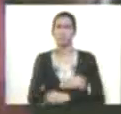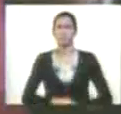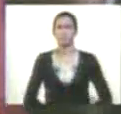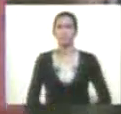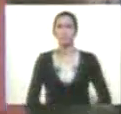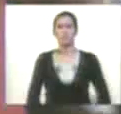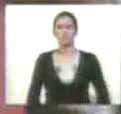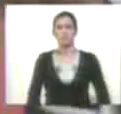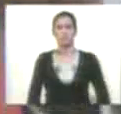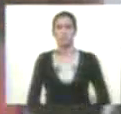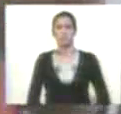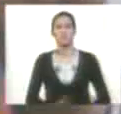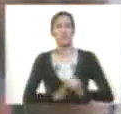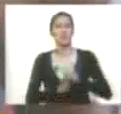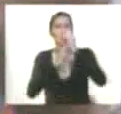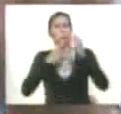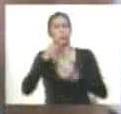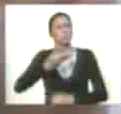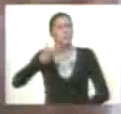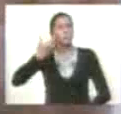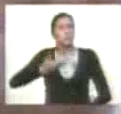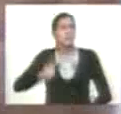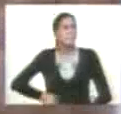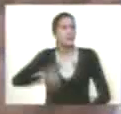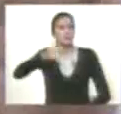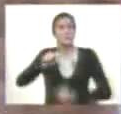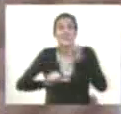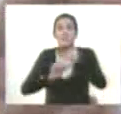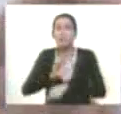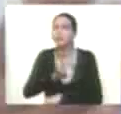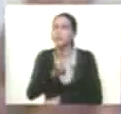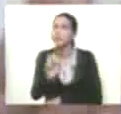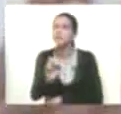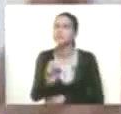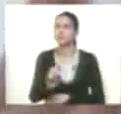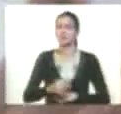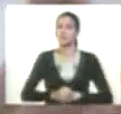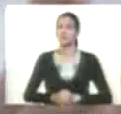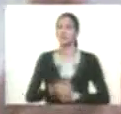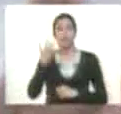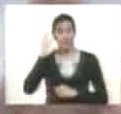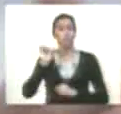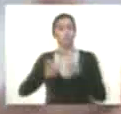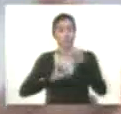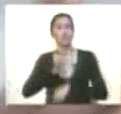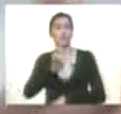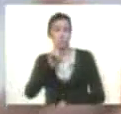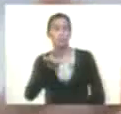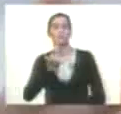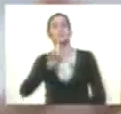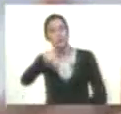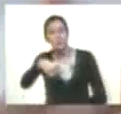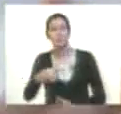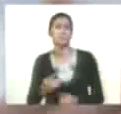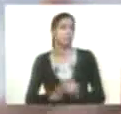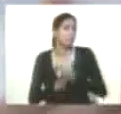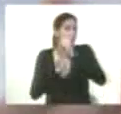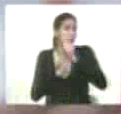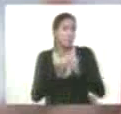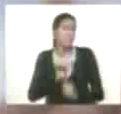El líder político más importante del siglo XX y creo que del siglo XXI, Hugo